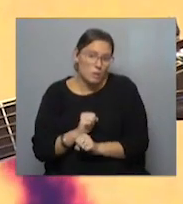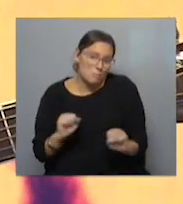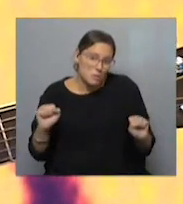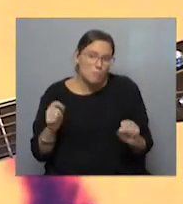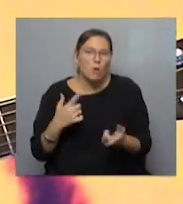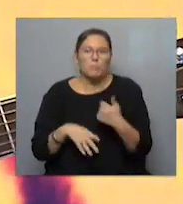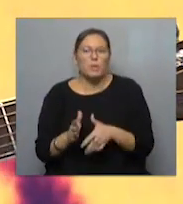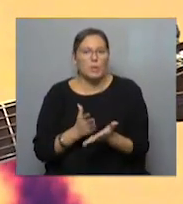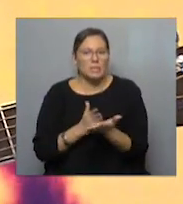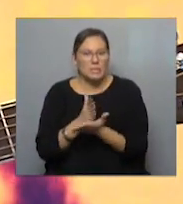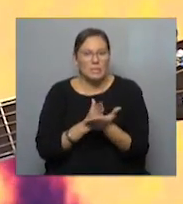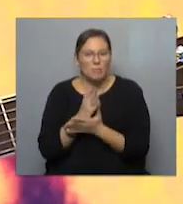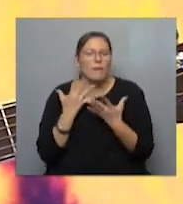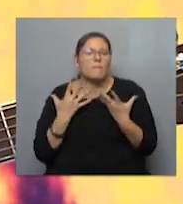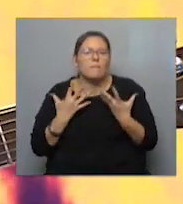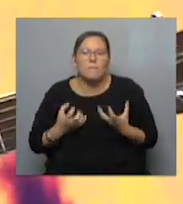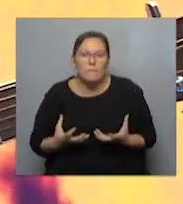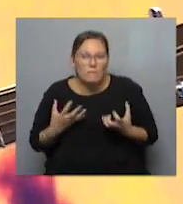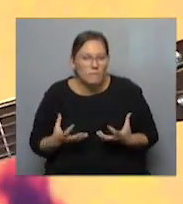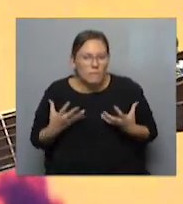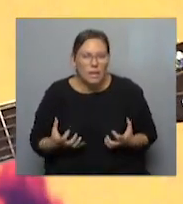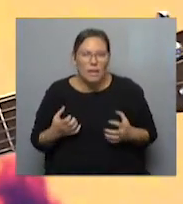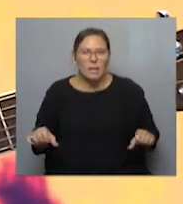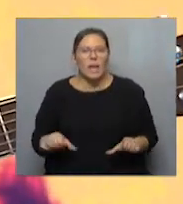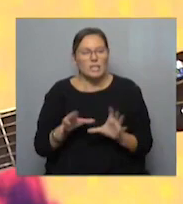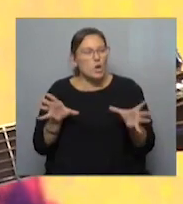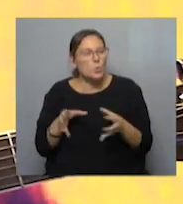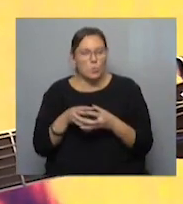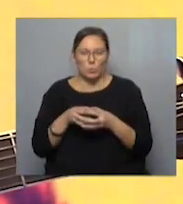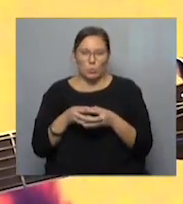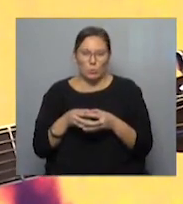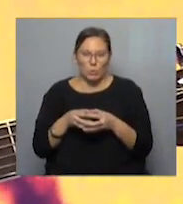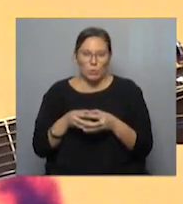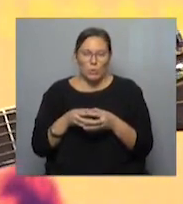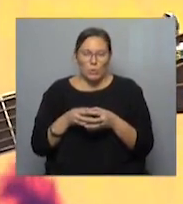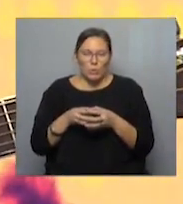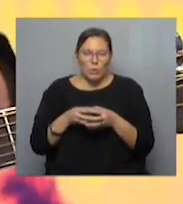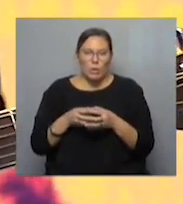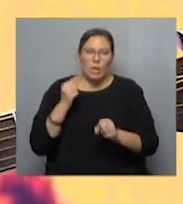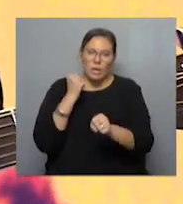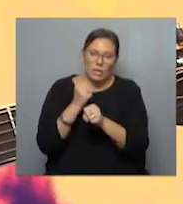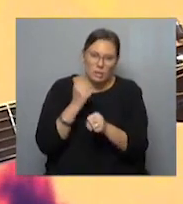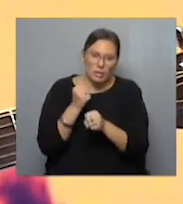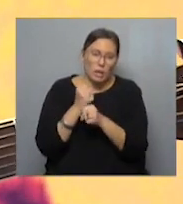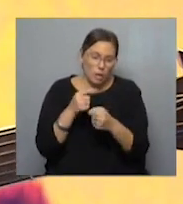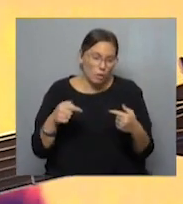Pero siempre regido por el deseo, por las ganas de hacer cosas juntos, ¿no? Creo que de trabajar con este